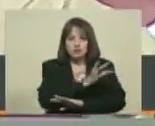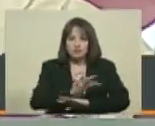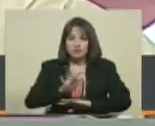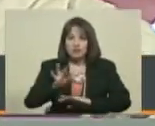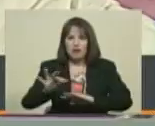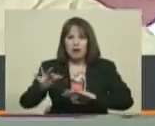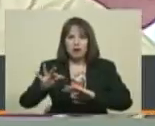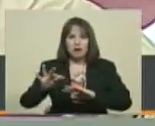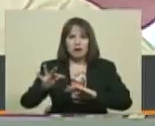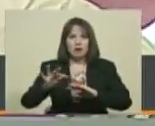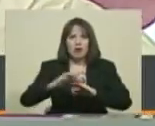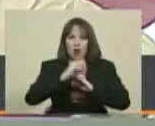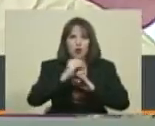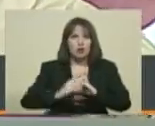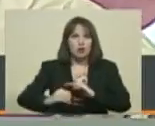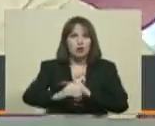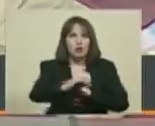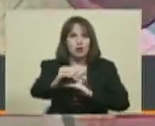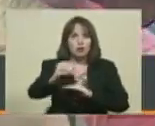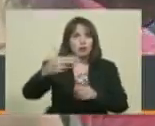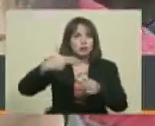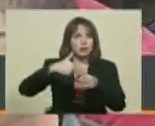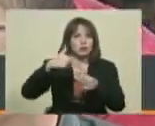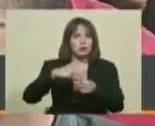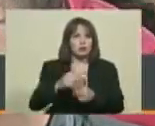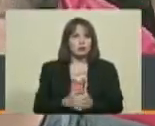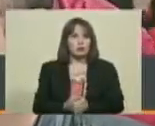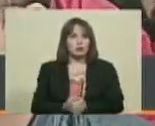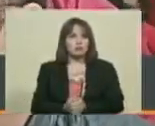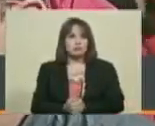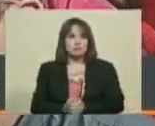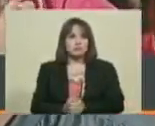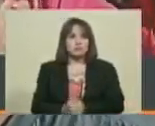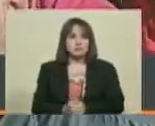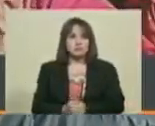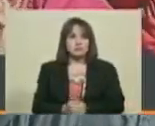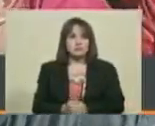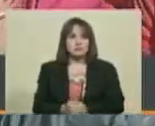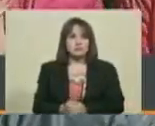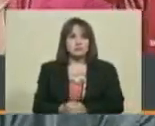Orinoco como gran reivindicación